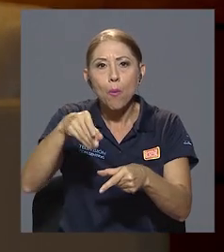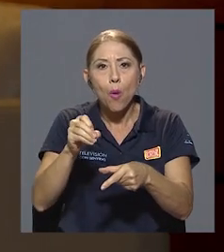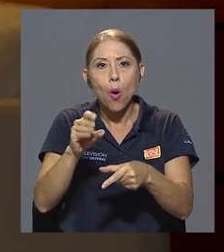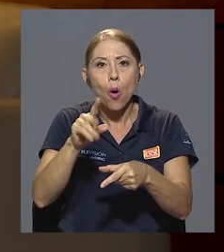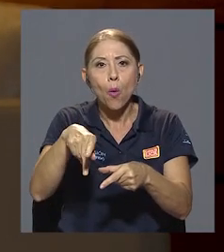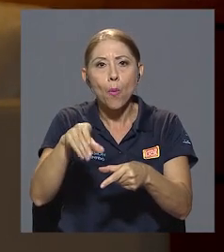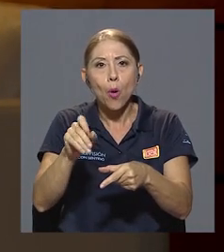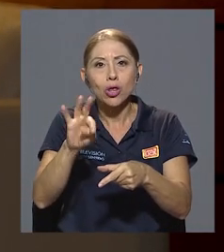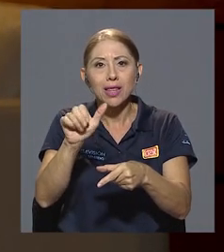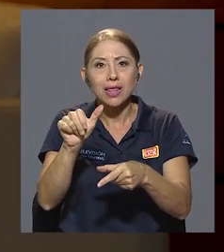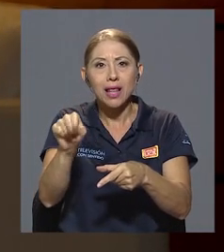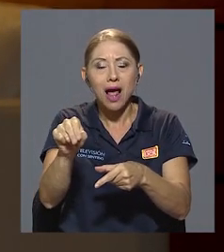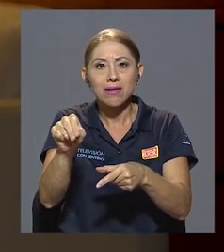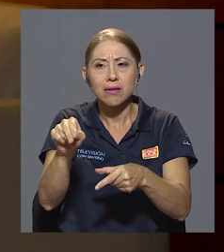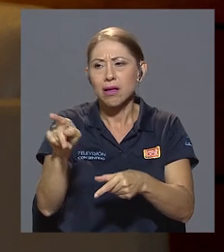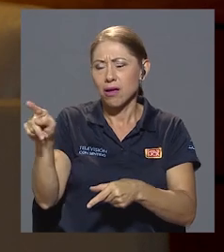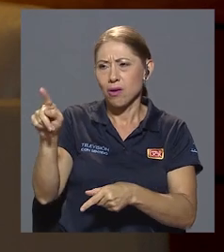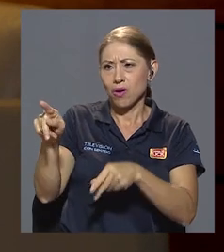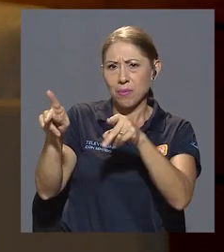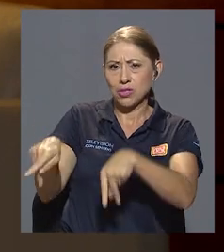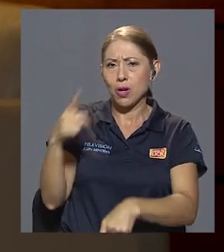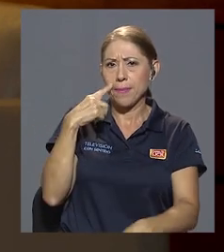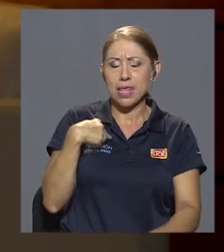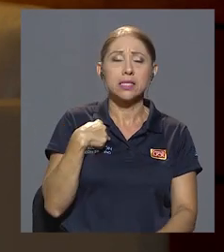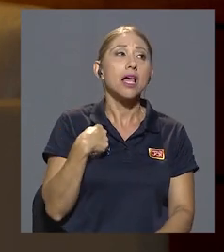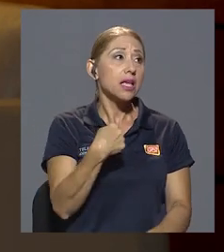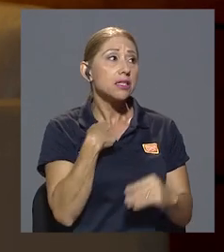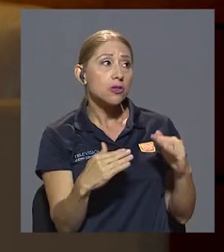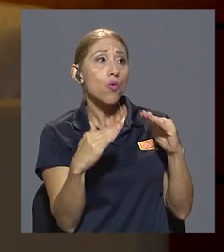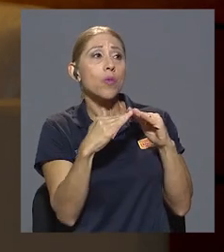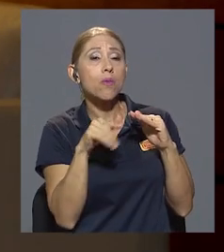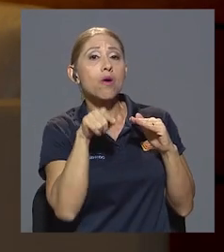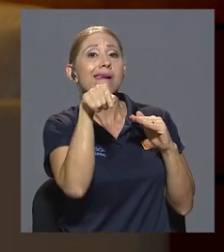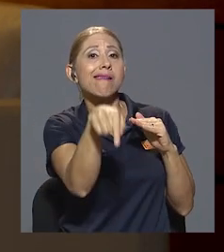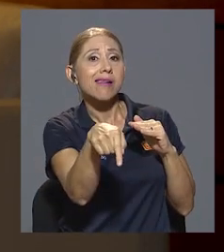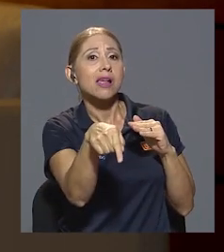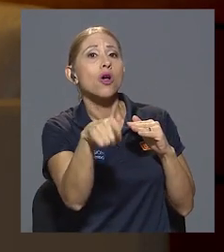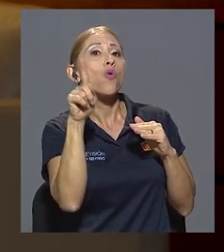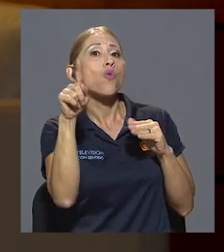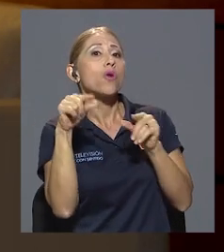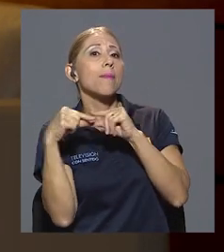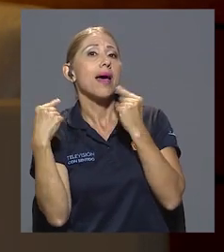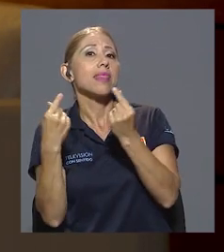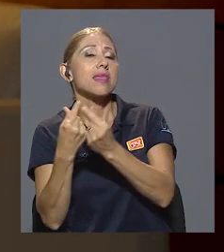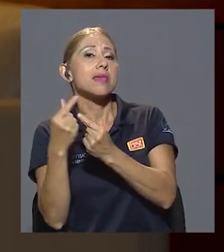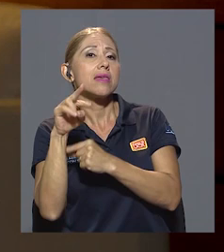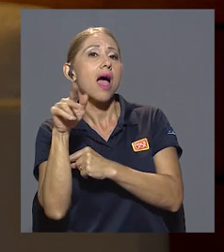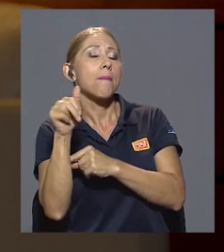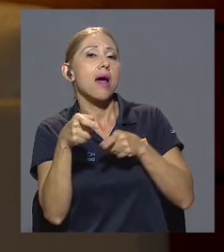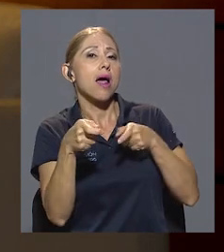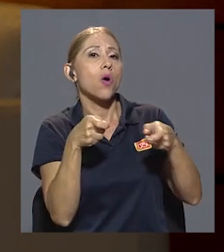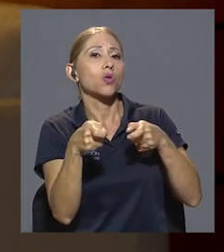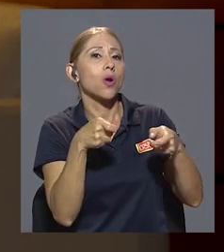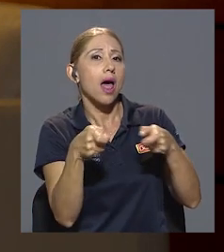yo no salía del asombro cuando alguien me dice bueno es que si yo vivo en un sector de la colonia controlado por una pandilla